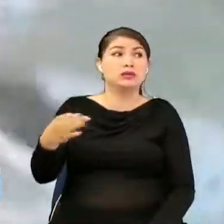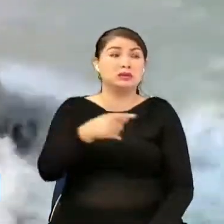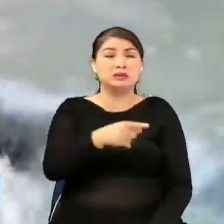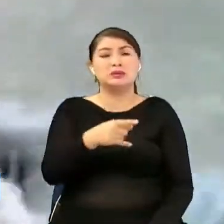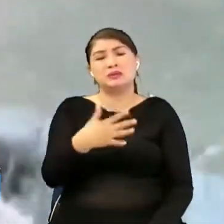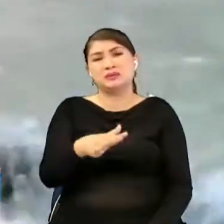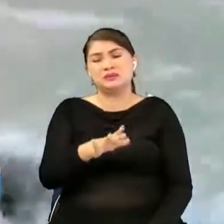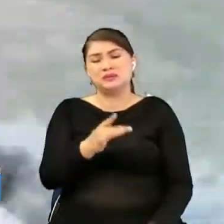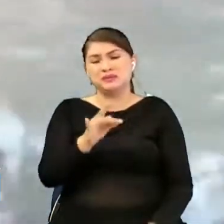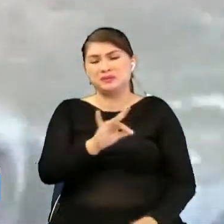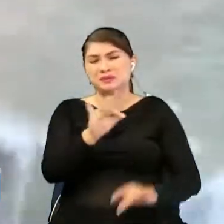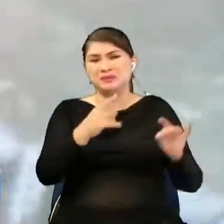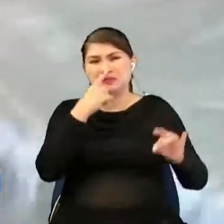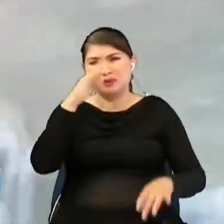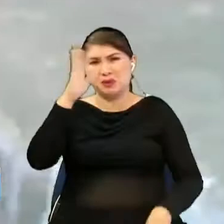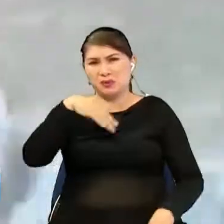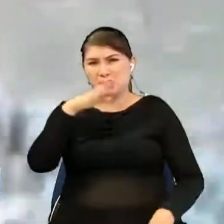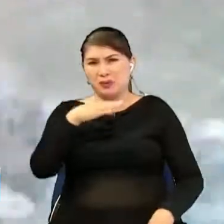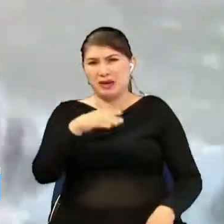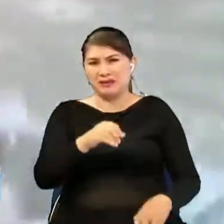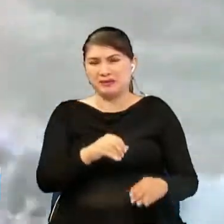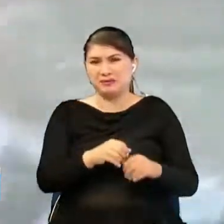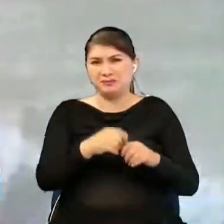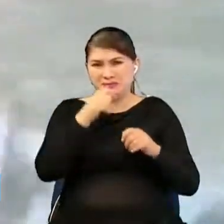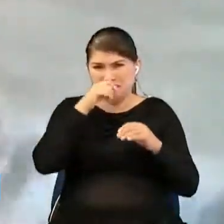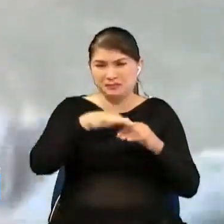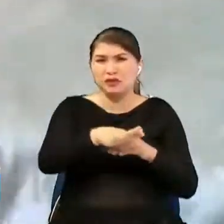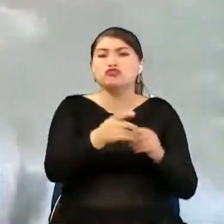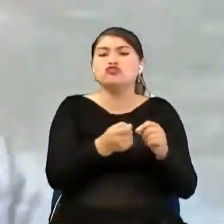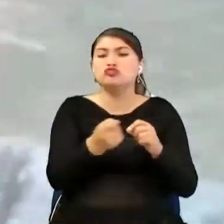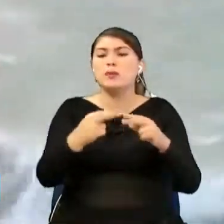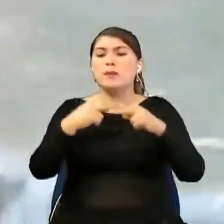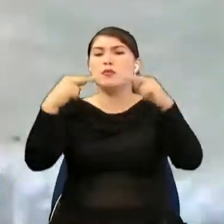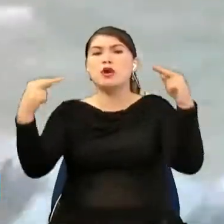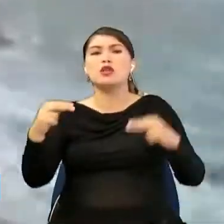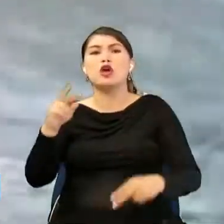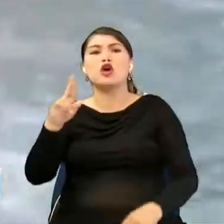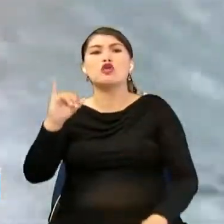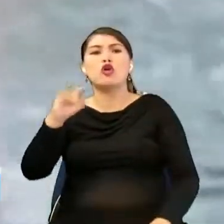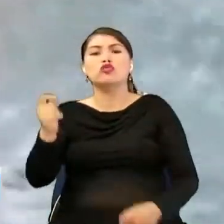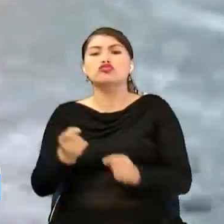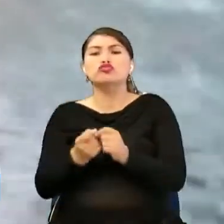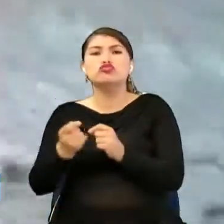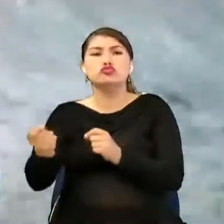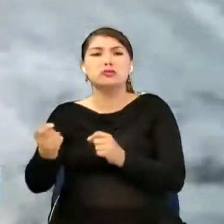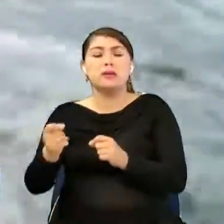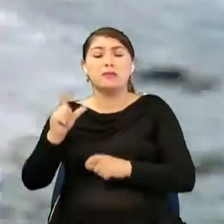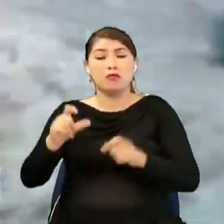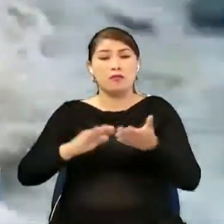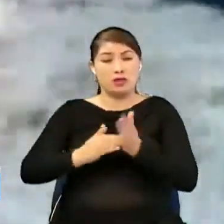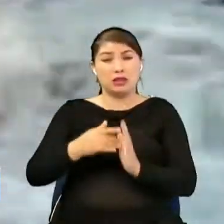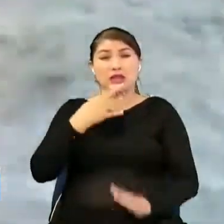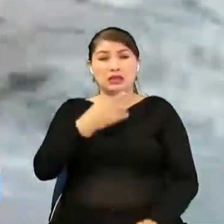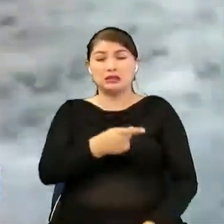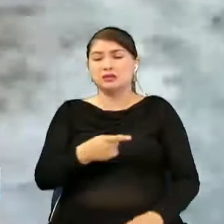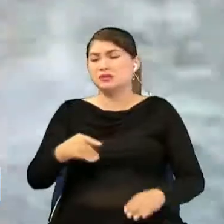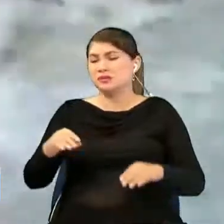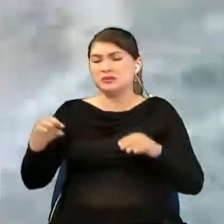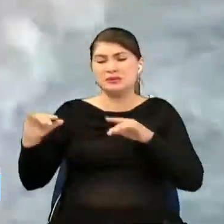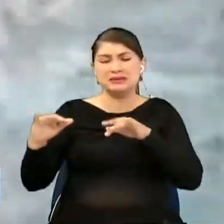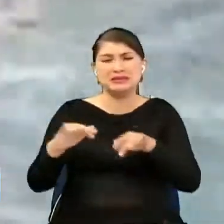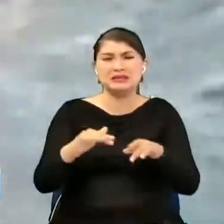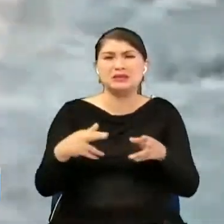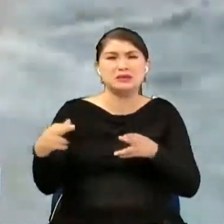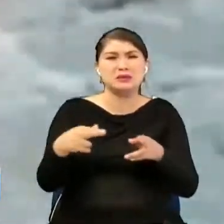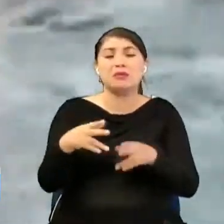de contaminación que se registra en el sector del Puente Rojo, esto sobre la quebrada de Río Frío, donde allí los florideños aseguran que la contaminación es